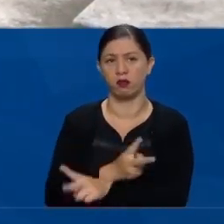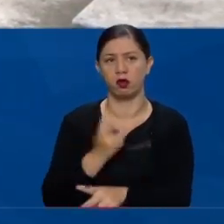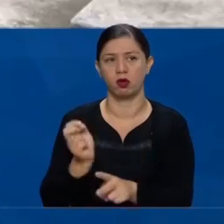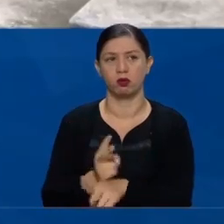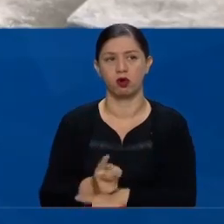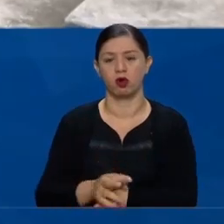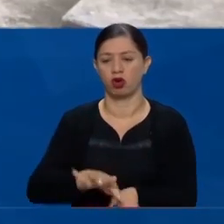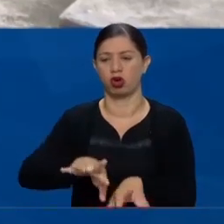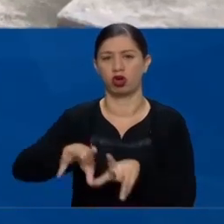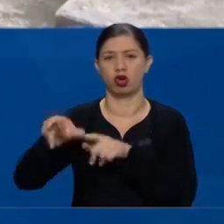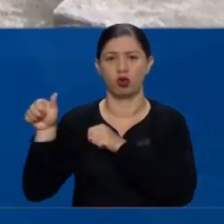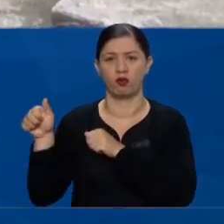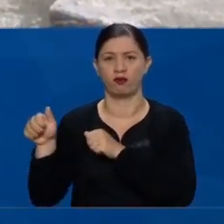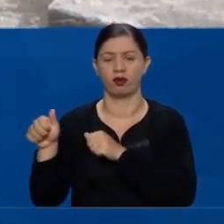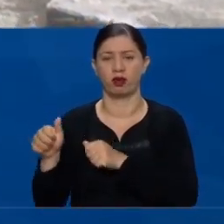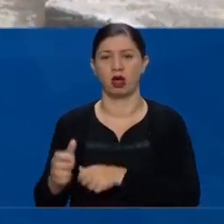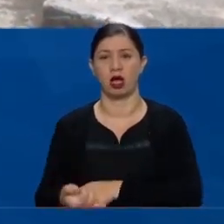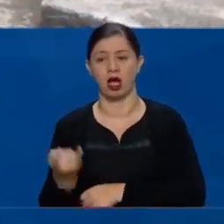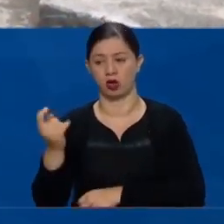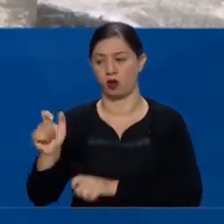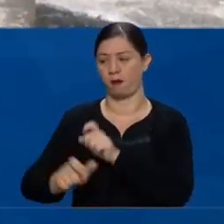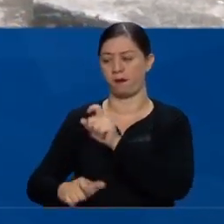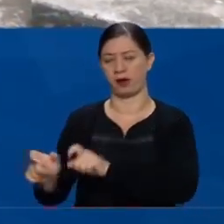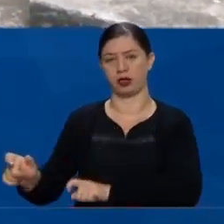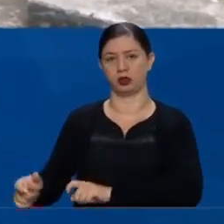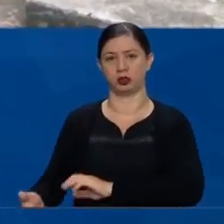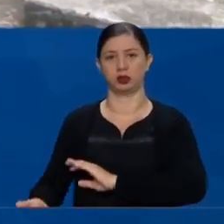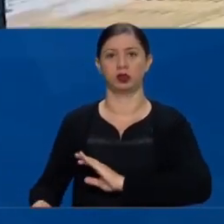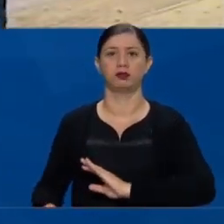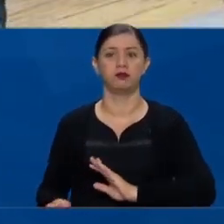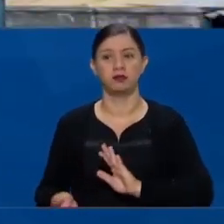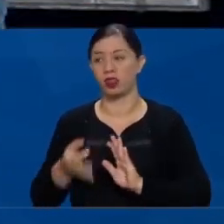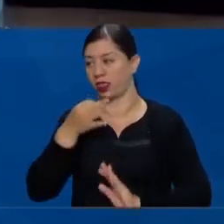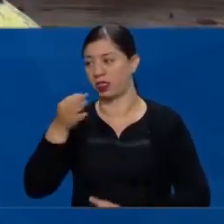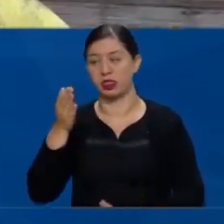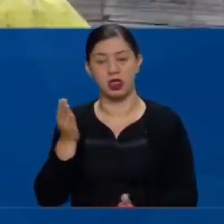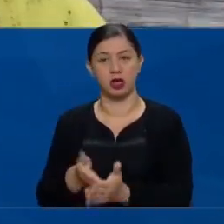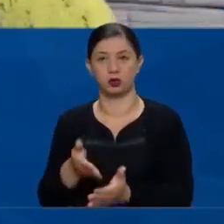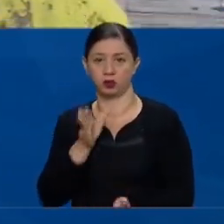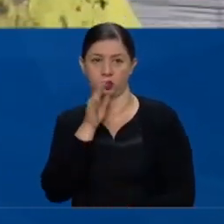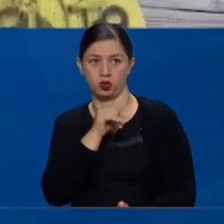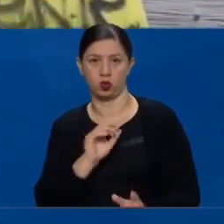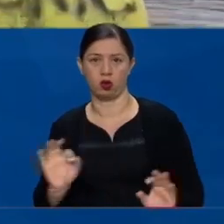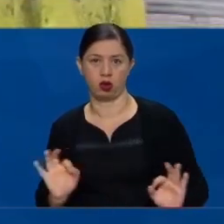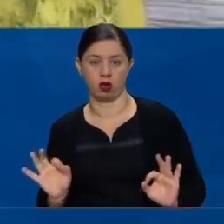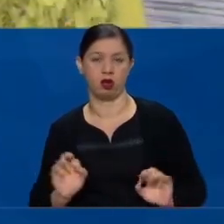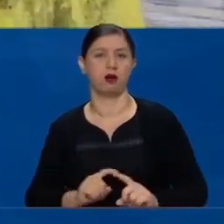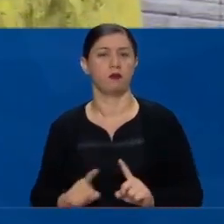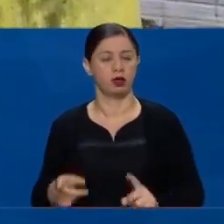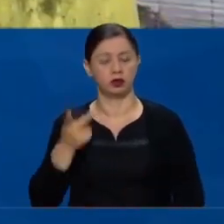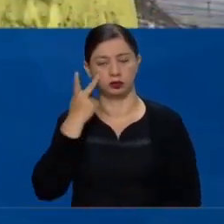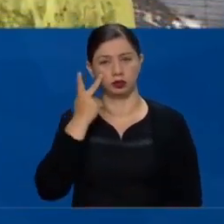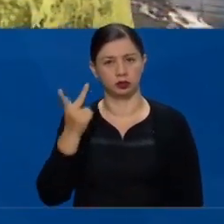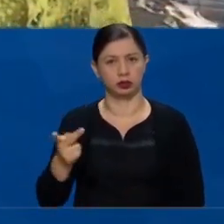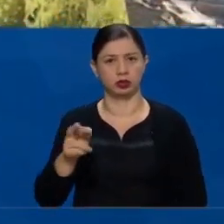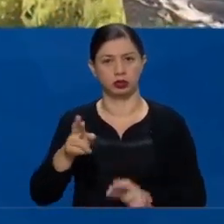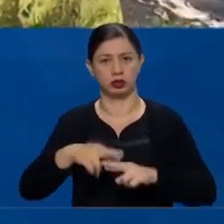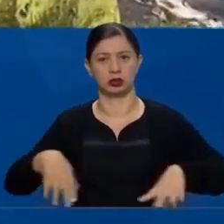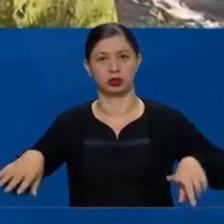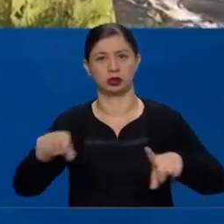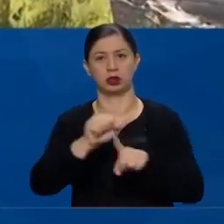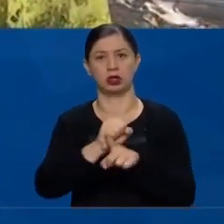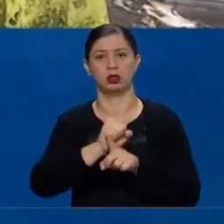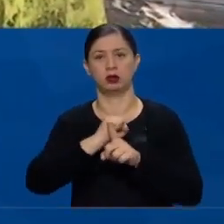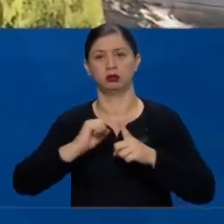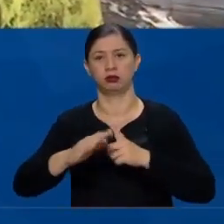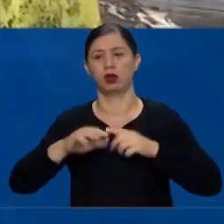la forma de hurtar. De pronto la gente nos está pidiendo, no hay una denuncia como tal formada, sino lo que hemos visto por las medidas de las redes, que son los